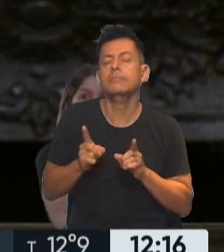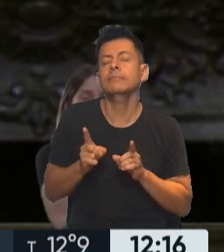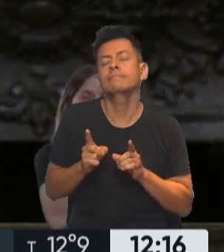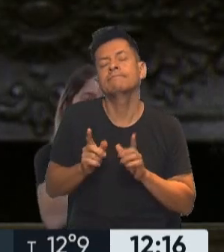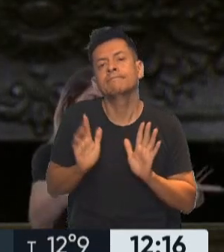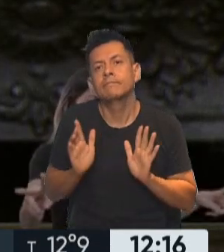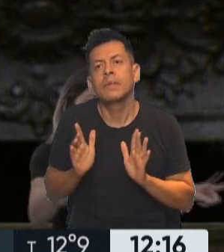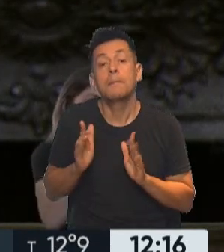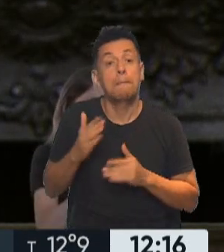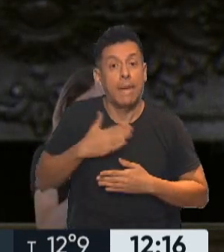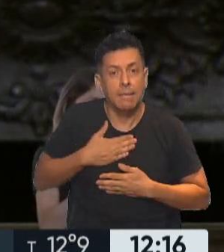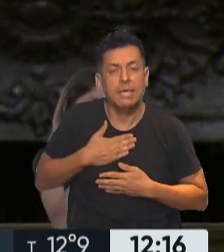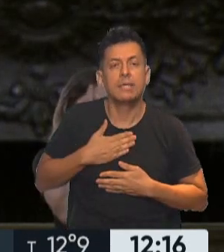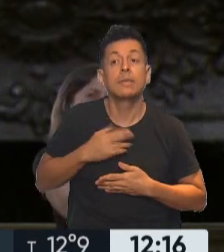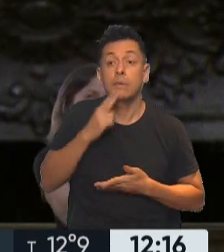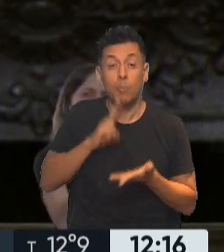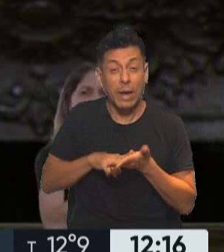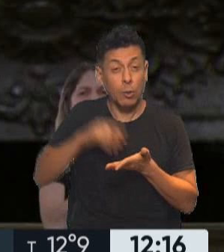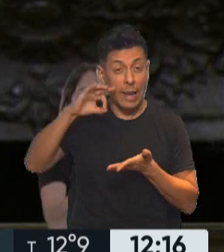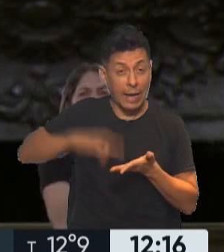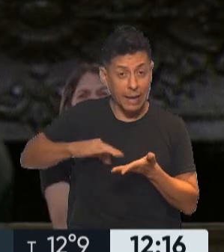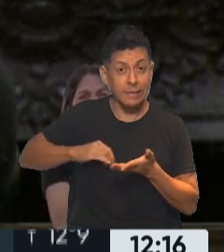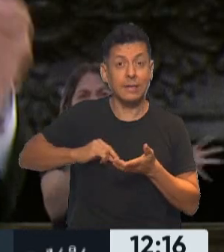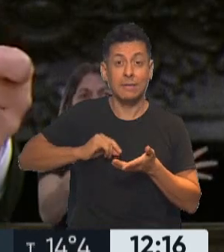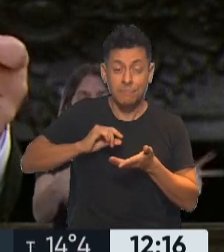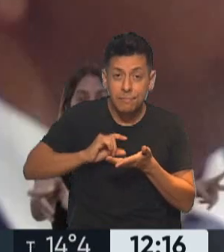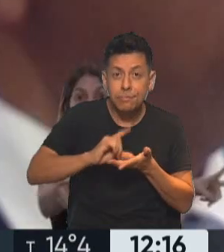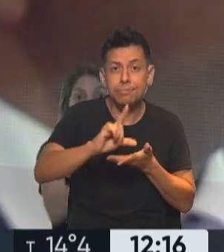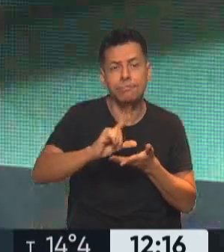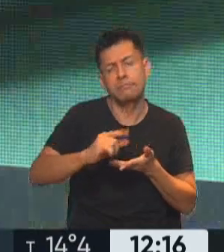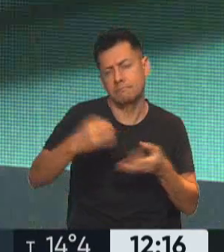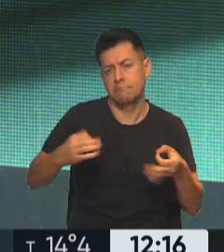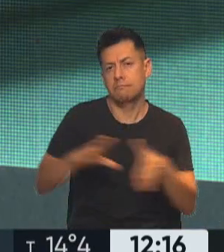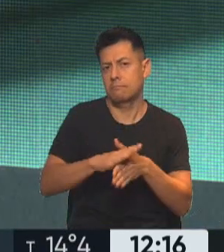parece que un impuesto a las ganancias progresivo es lo adecuado.